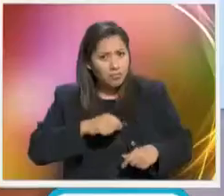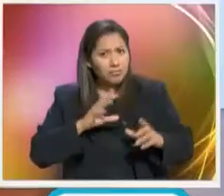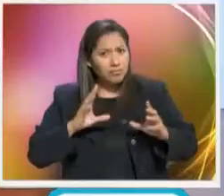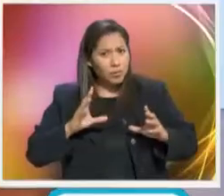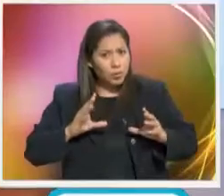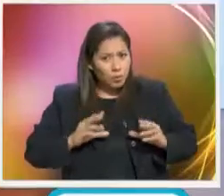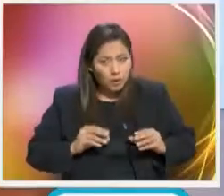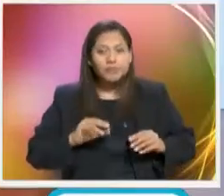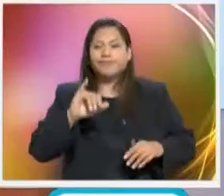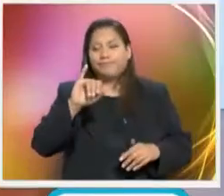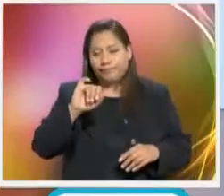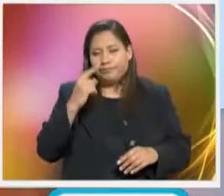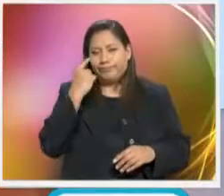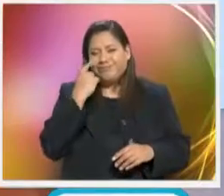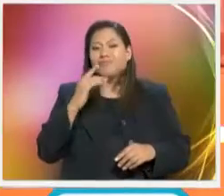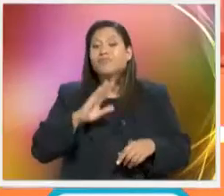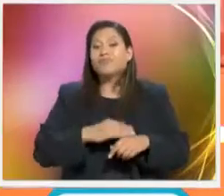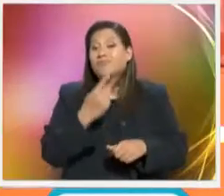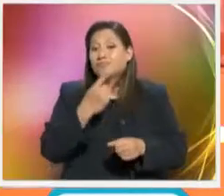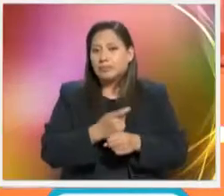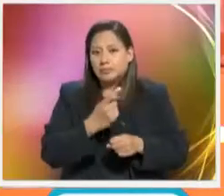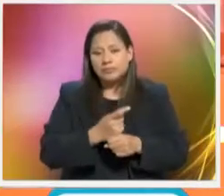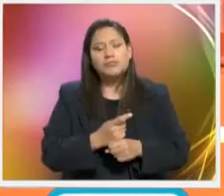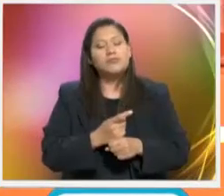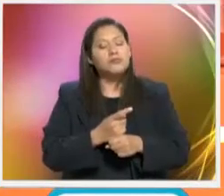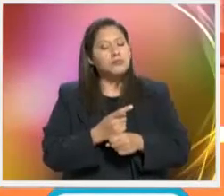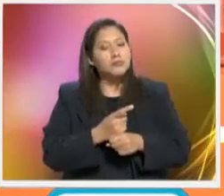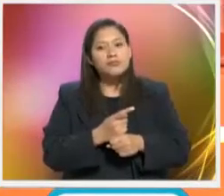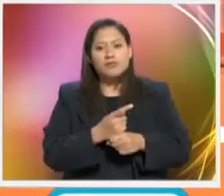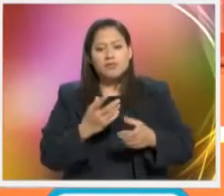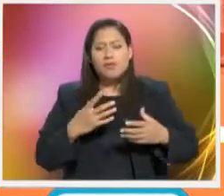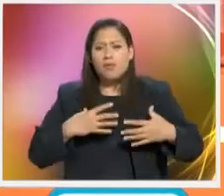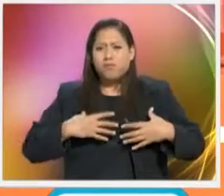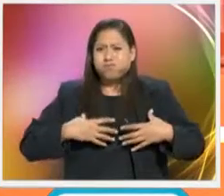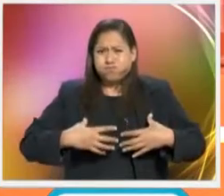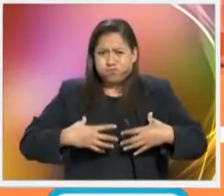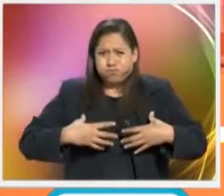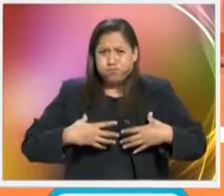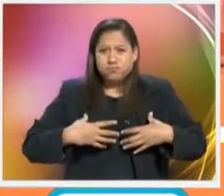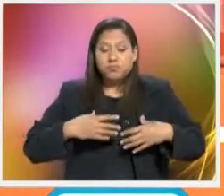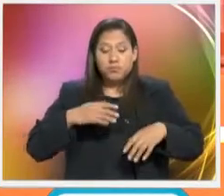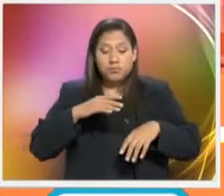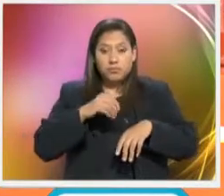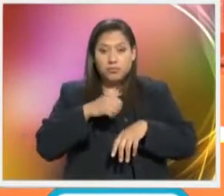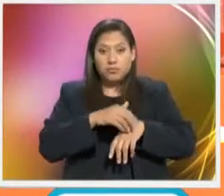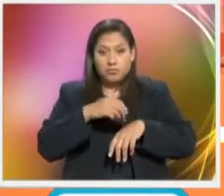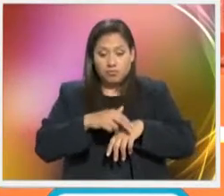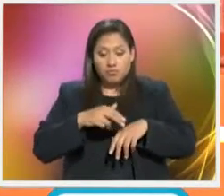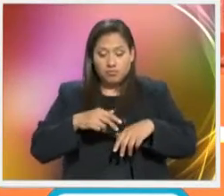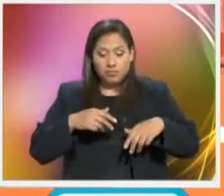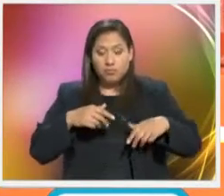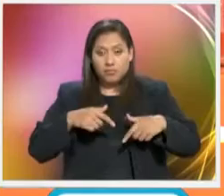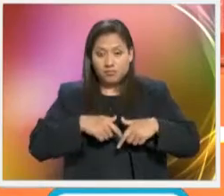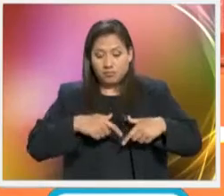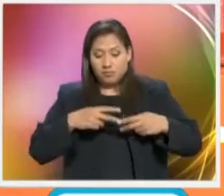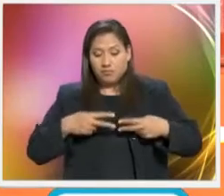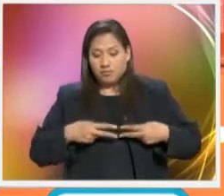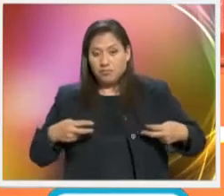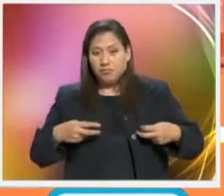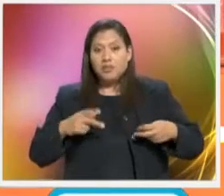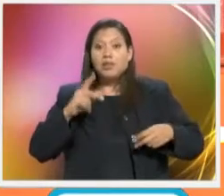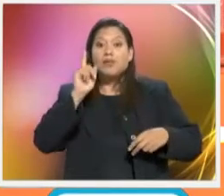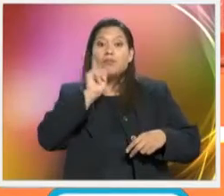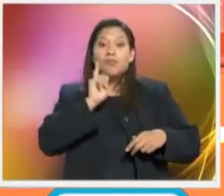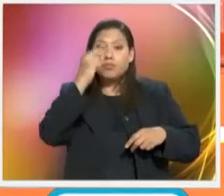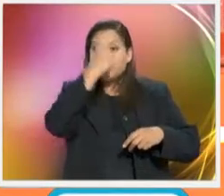¿verdad? Mira, sí, la principal es una desproporción entre la talla del busto y el resto del cuerpo de